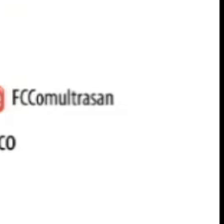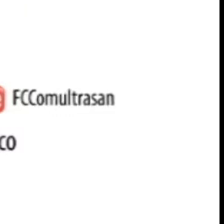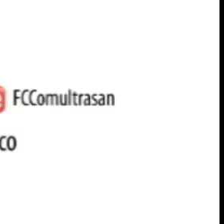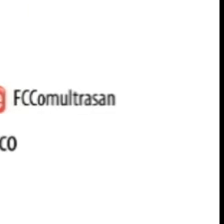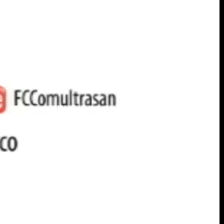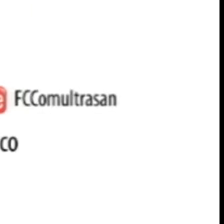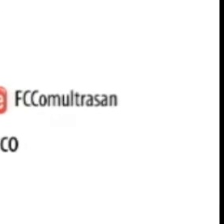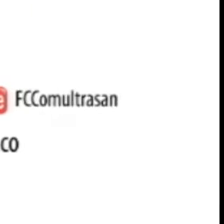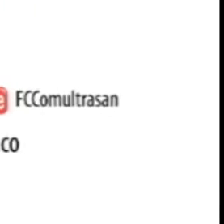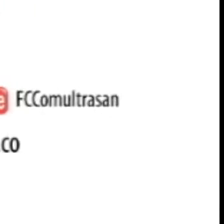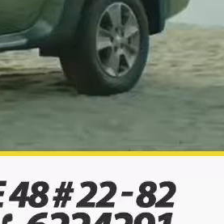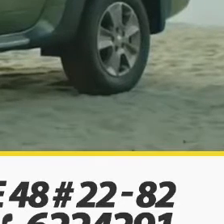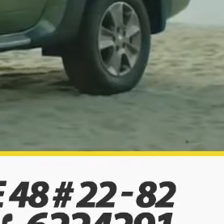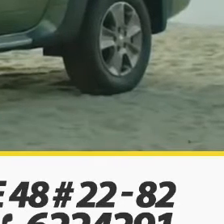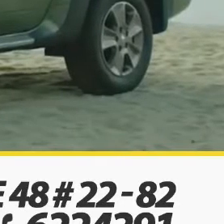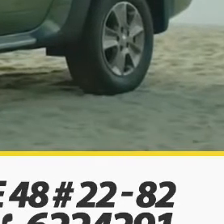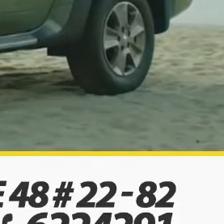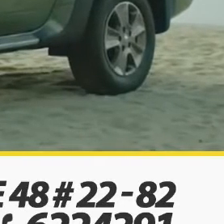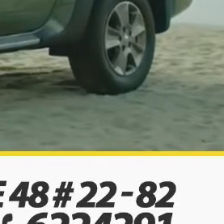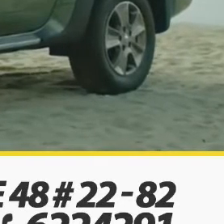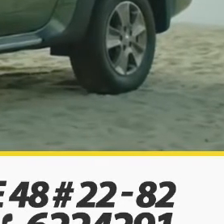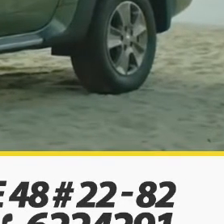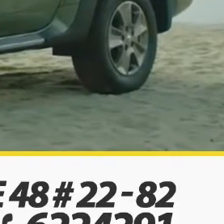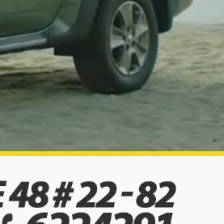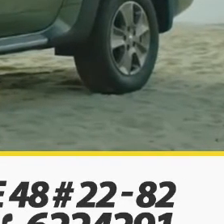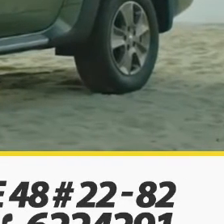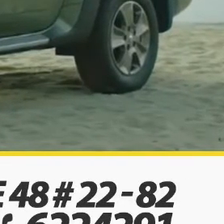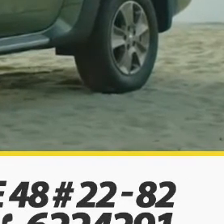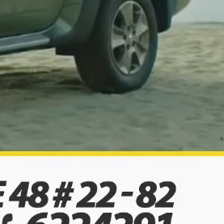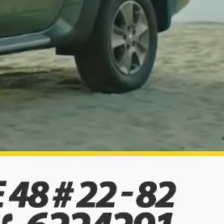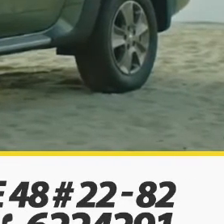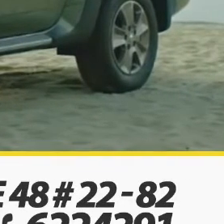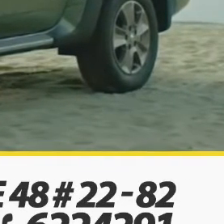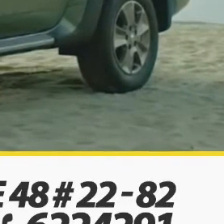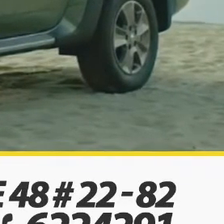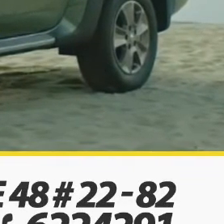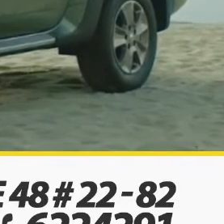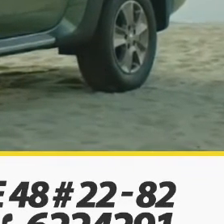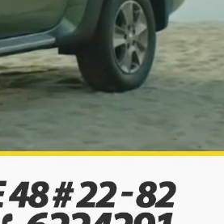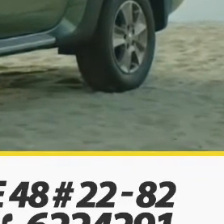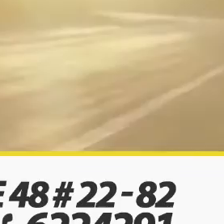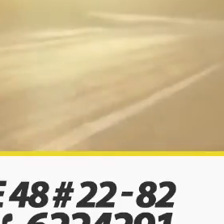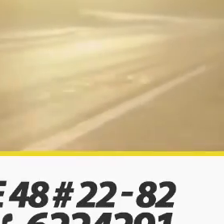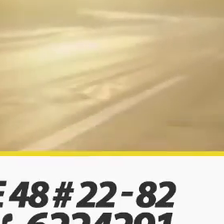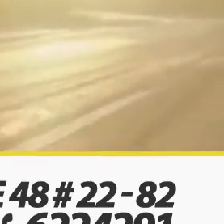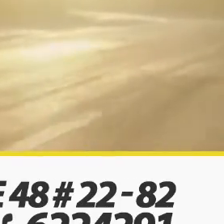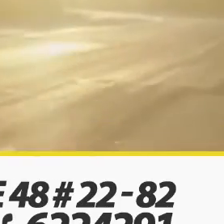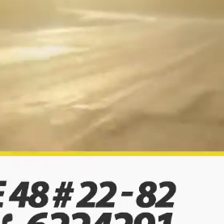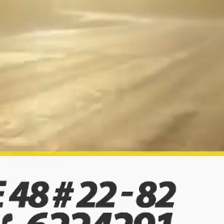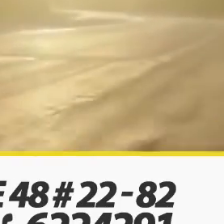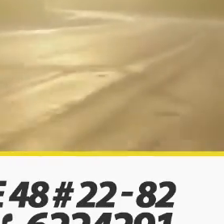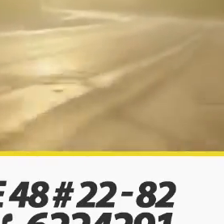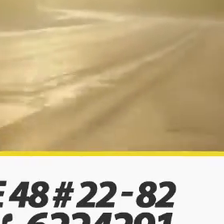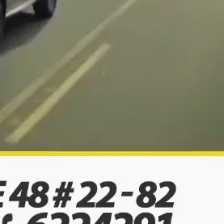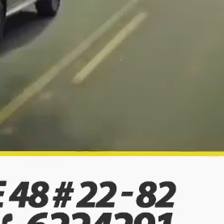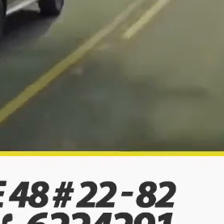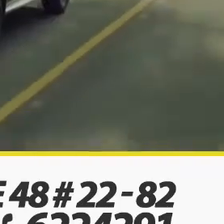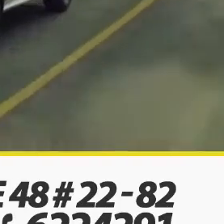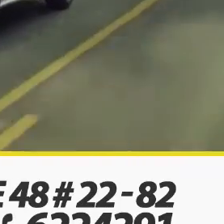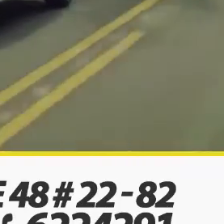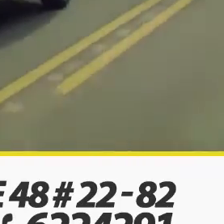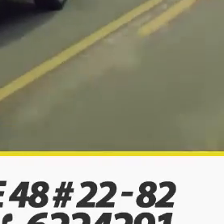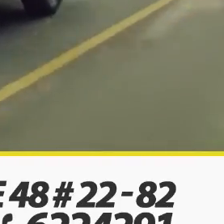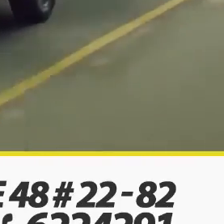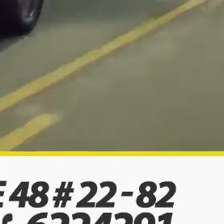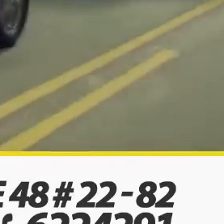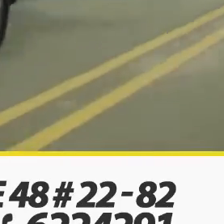especializada en ahorro y crédito. Nueva Duster Oros, la pick-up para todos, para llevar lo que quieras a donde